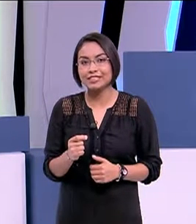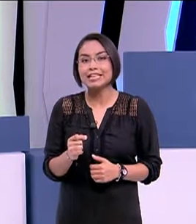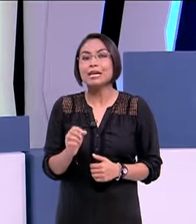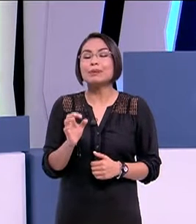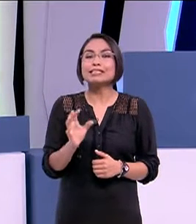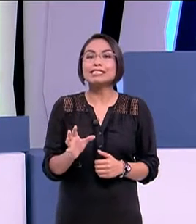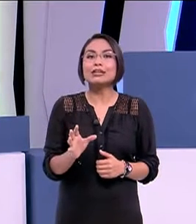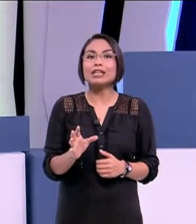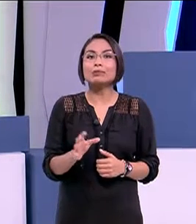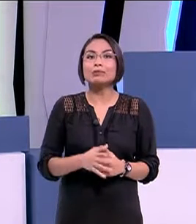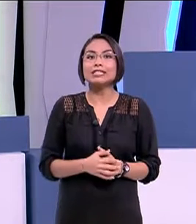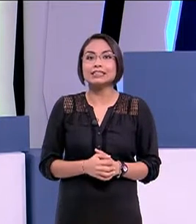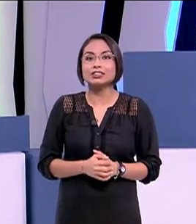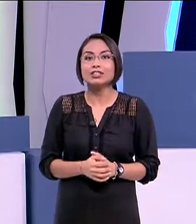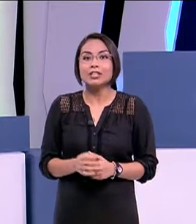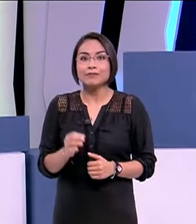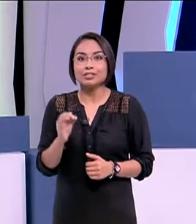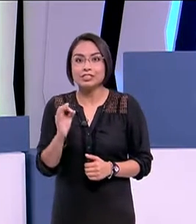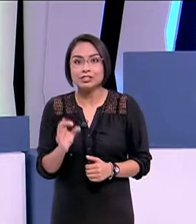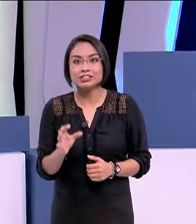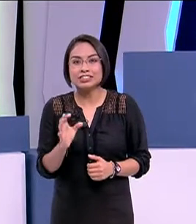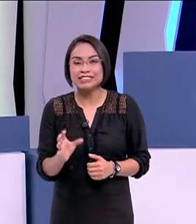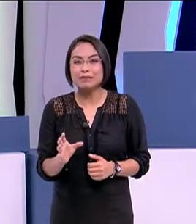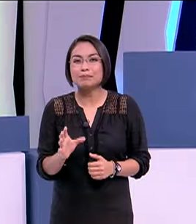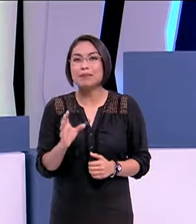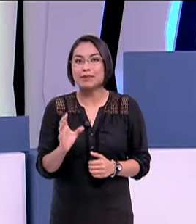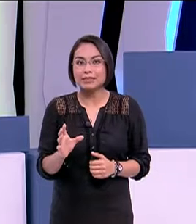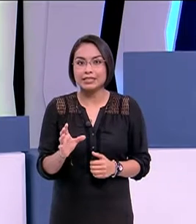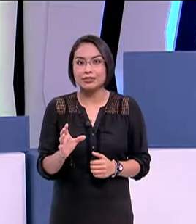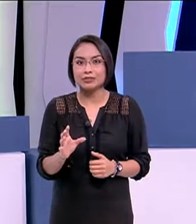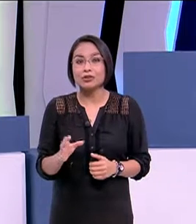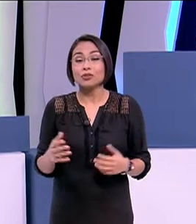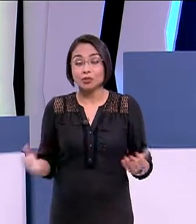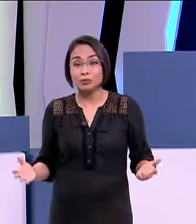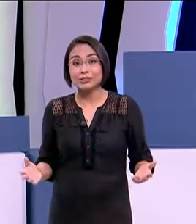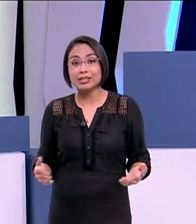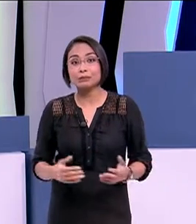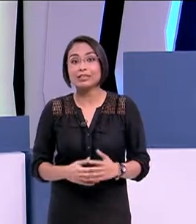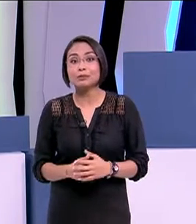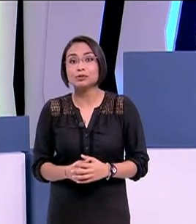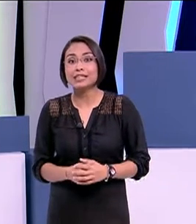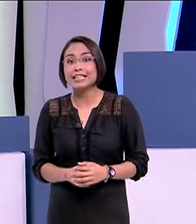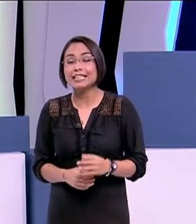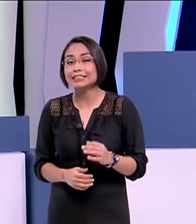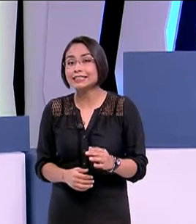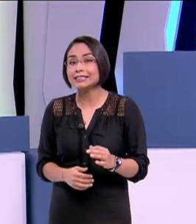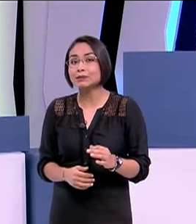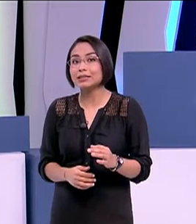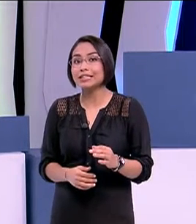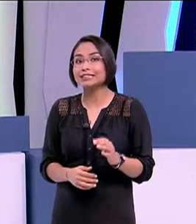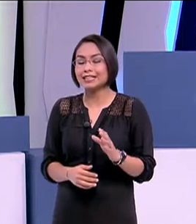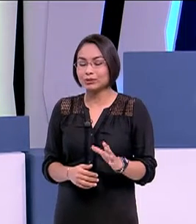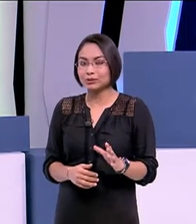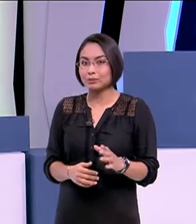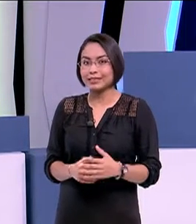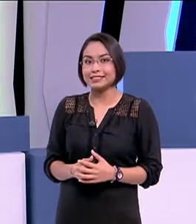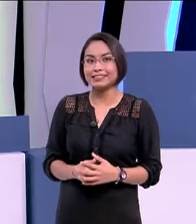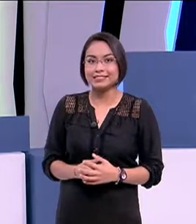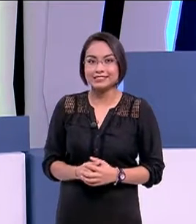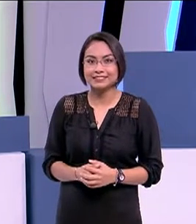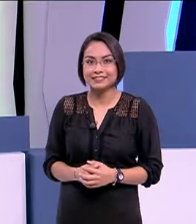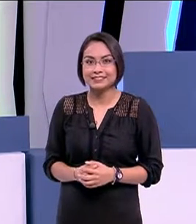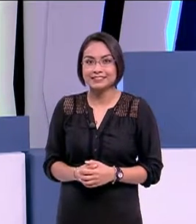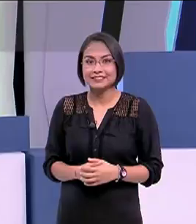sociedad civil presentaron la publicación Visión STEM para México, documento que busca impulsar estas disciplinas en nuestro